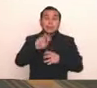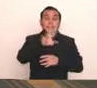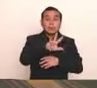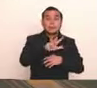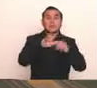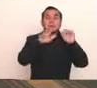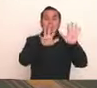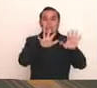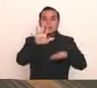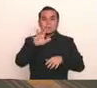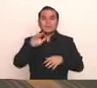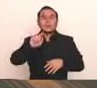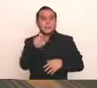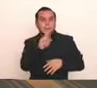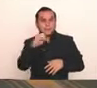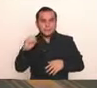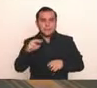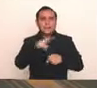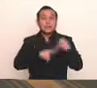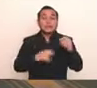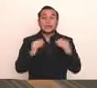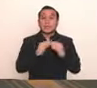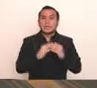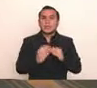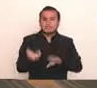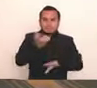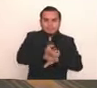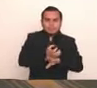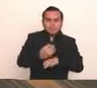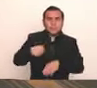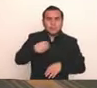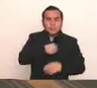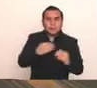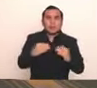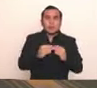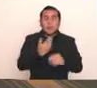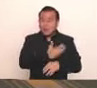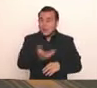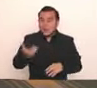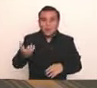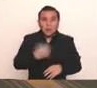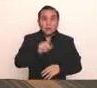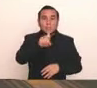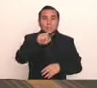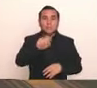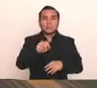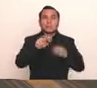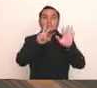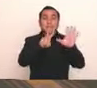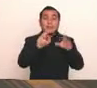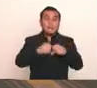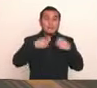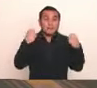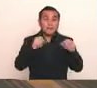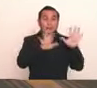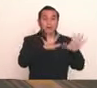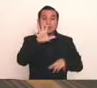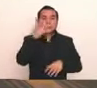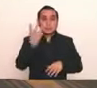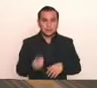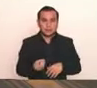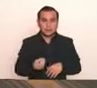dólares en red de cuerda transporte de personal médico transporte colectivo dedicado al personal de salud 1.7 millones por los 15 días